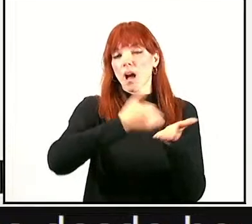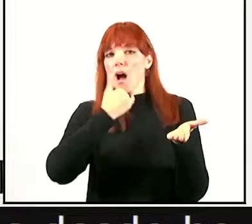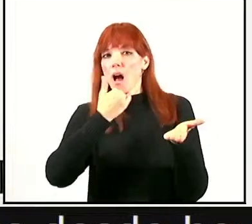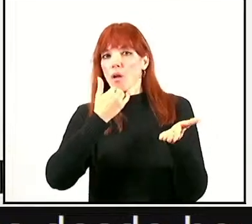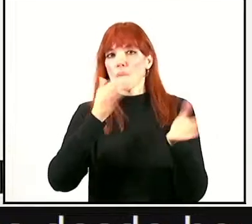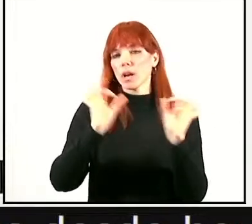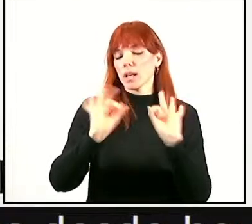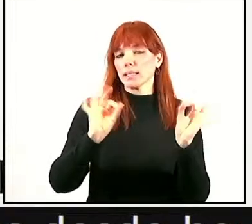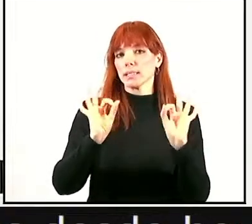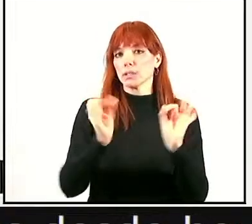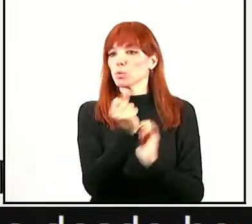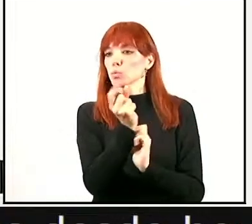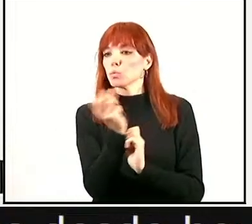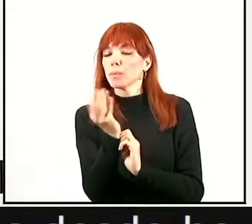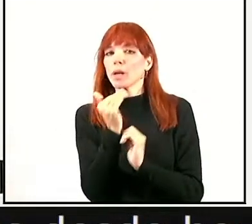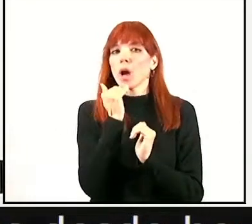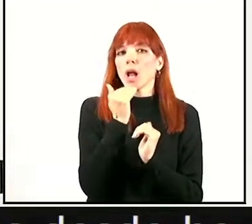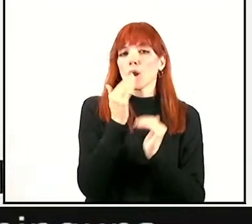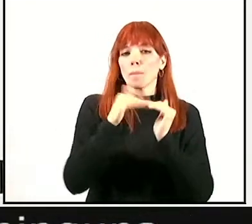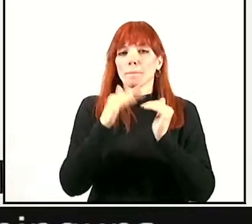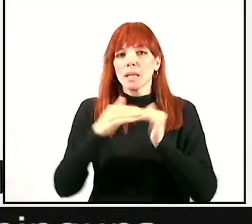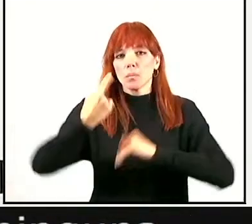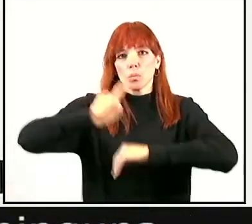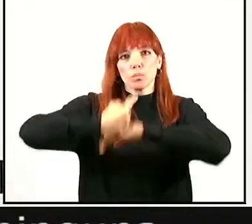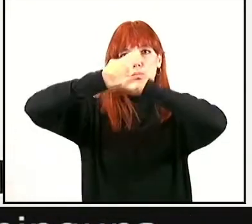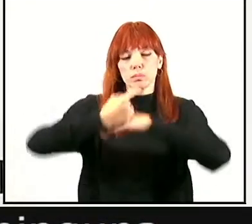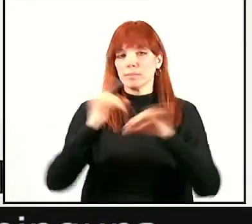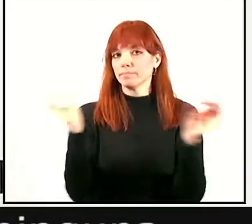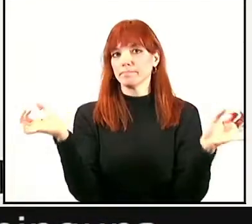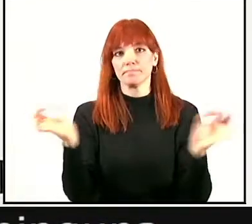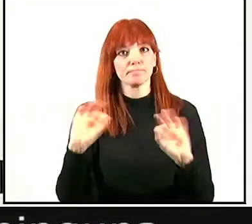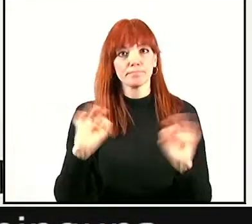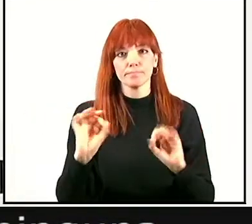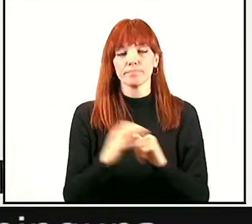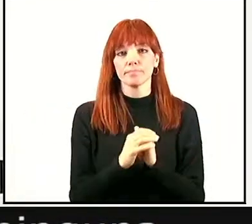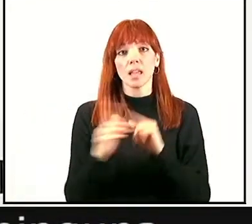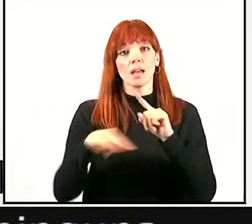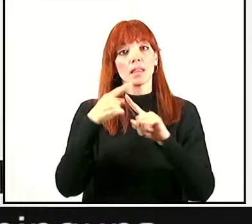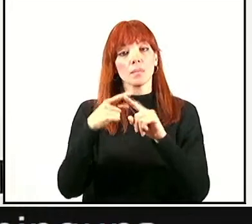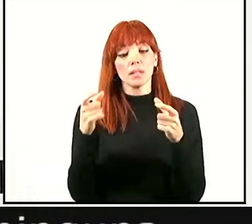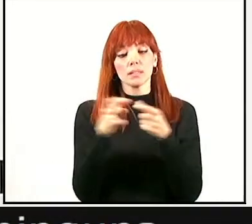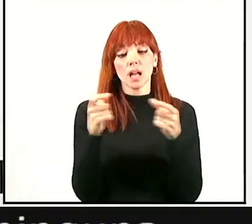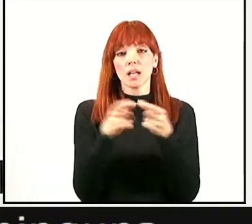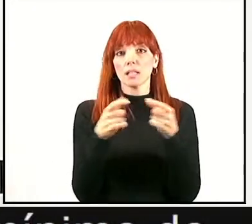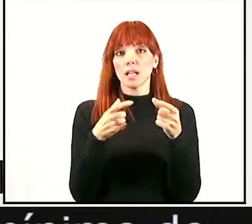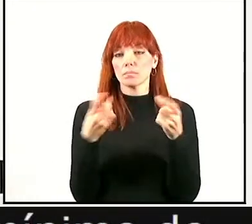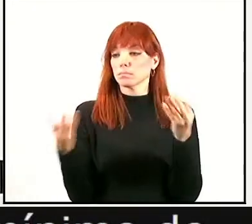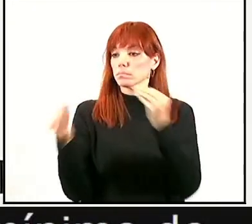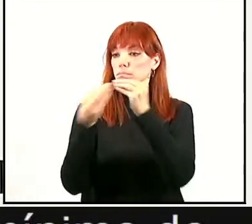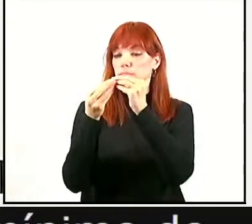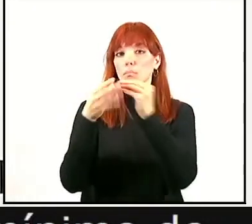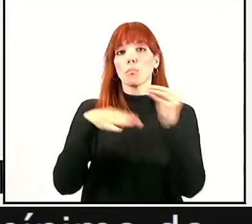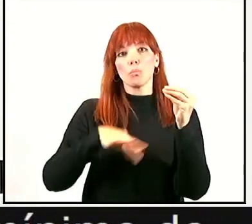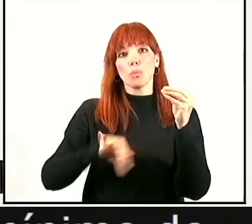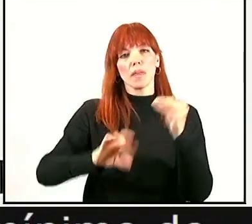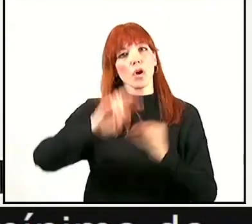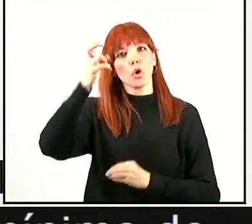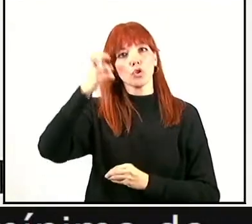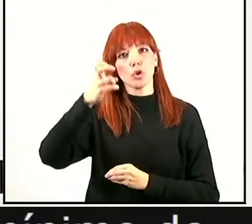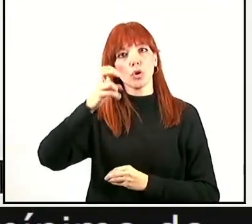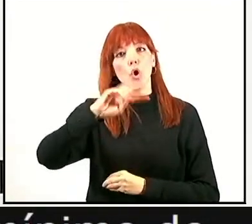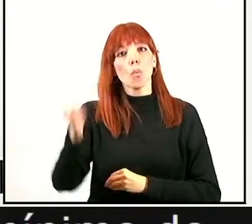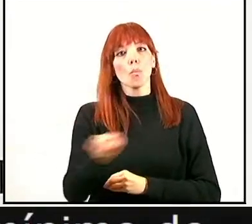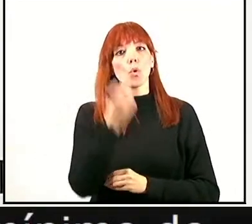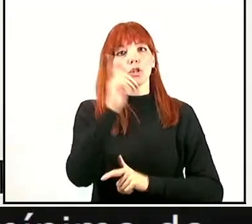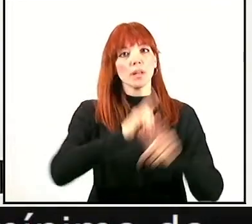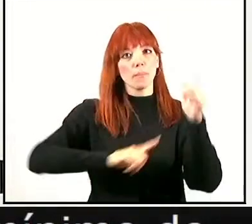ningún número mínimo de viajes y, además, esta tarjeta será compatible con el título multiviaje puesto en